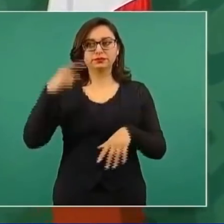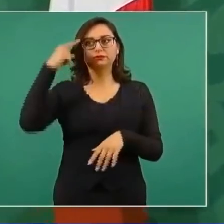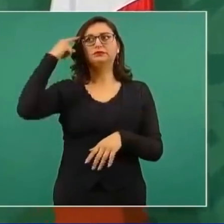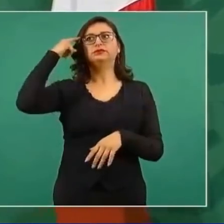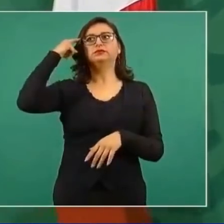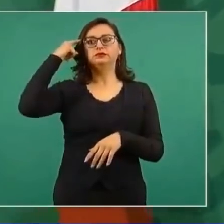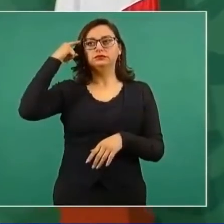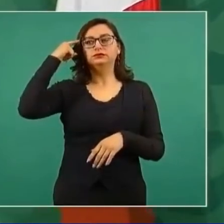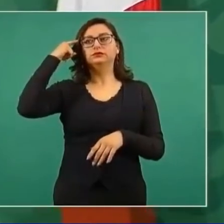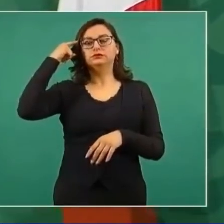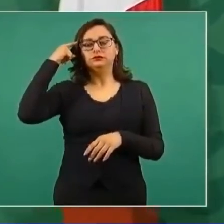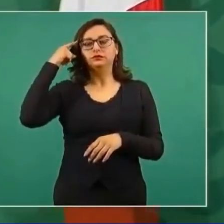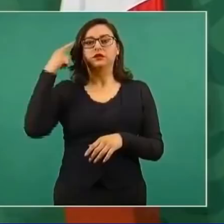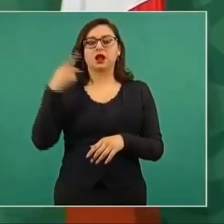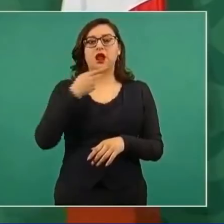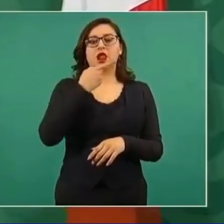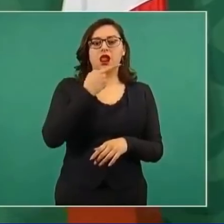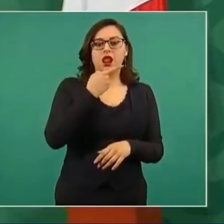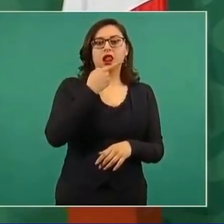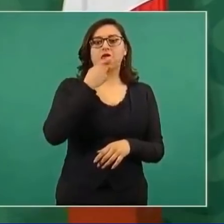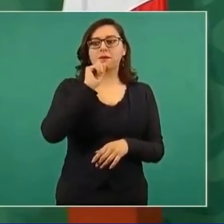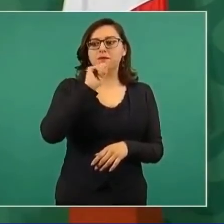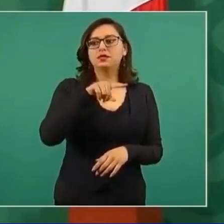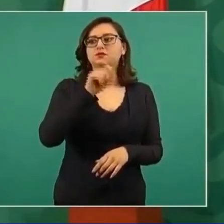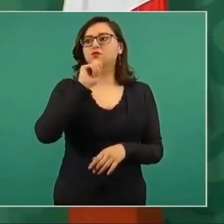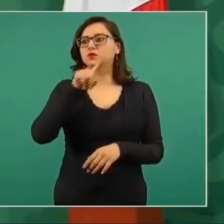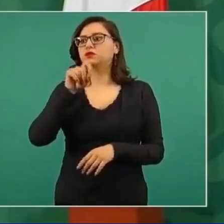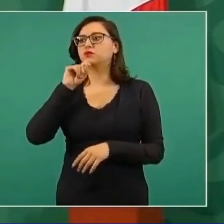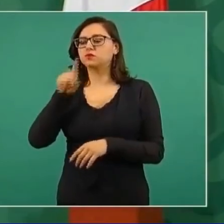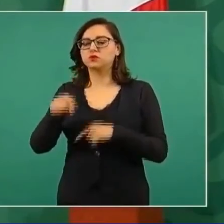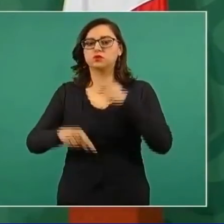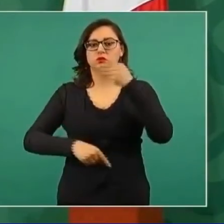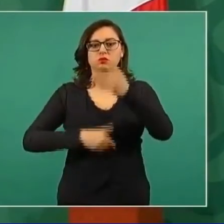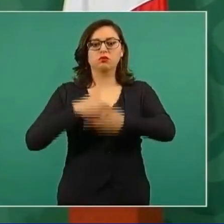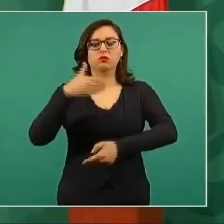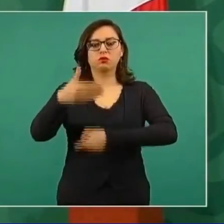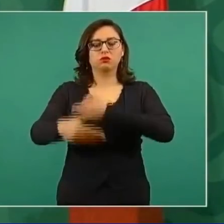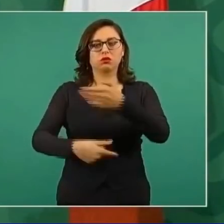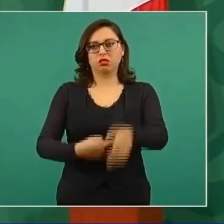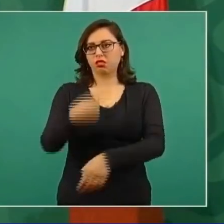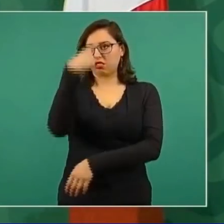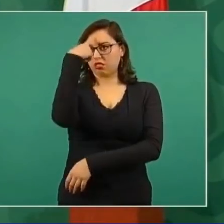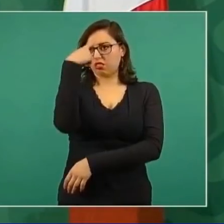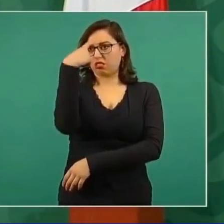recreando con el paso del tiempo para sostener un pensamiento conservador,